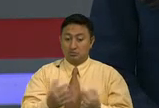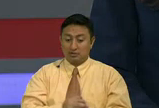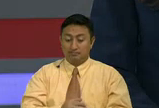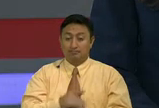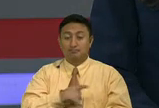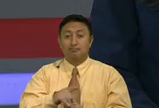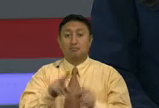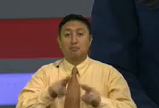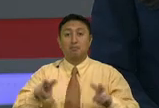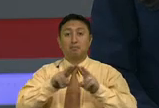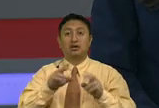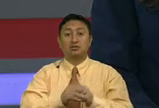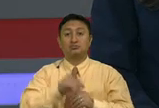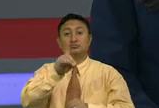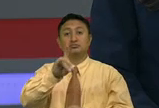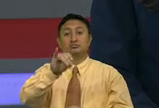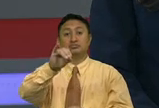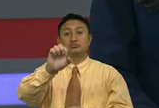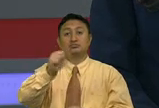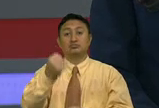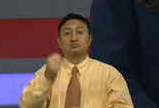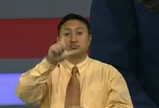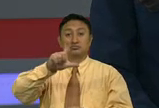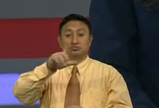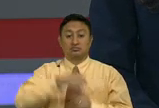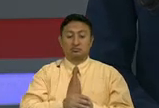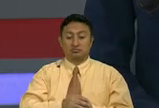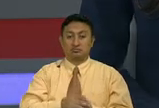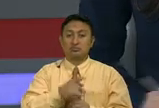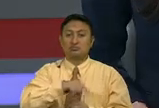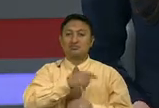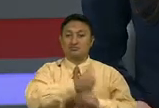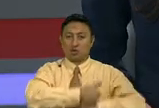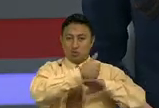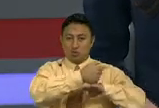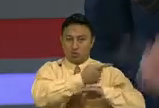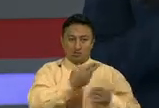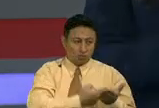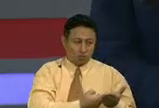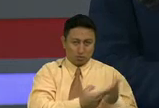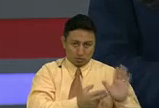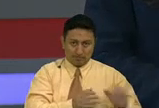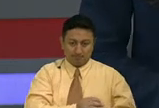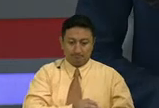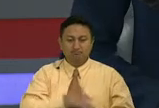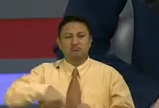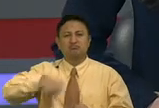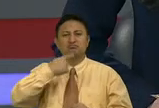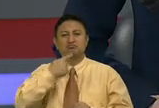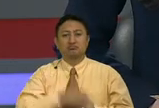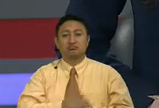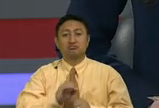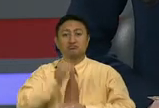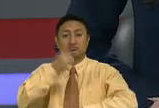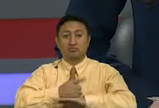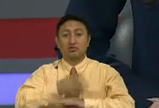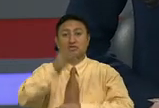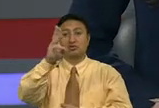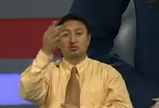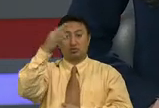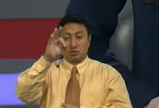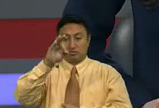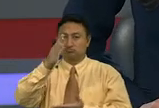el precio del diésel luego de una reunión sostenida la tarde de este lunes con las autoridades. Ellos hablan de derogar el decreto